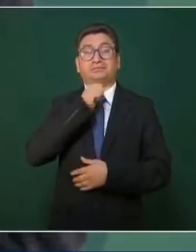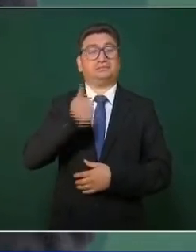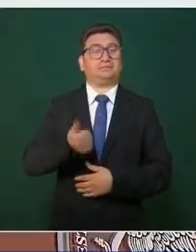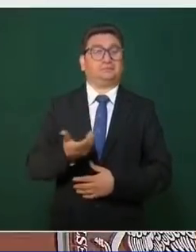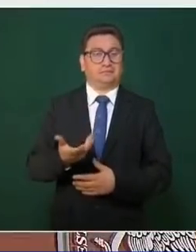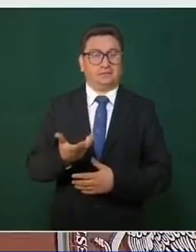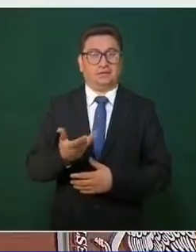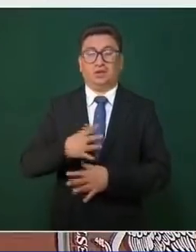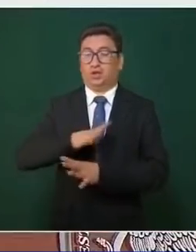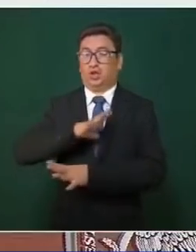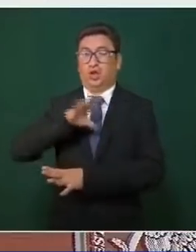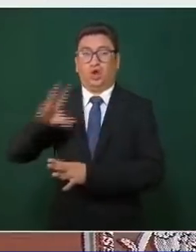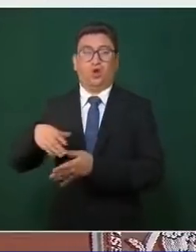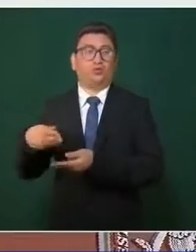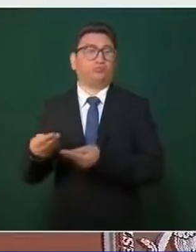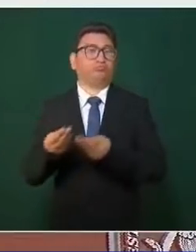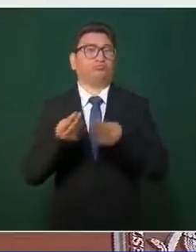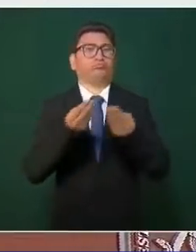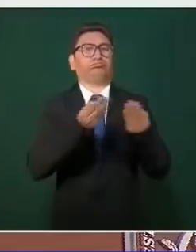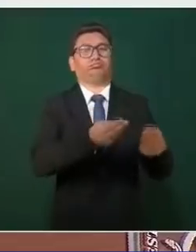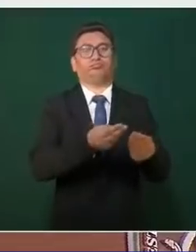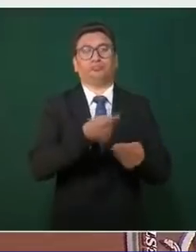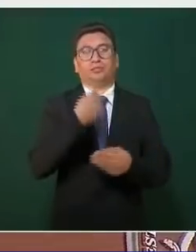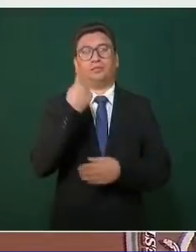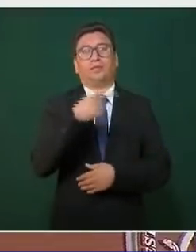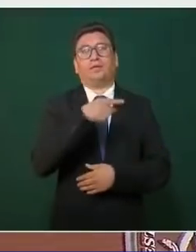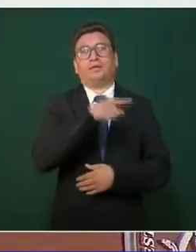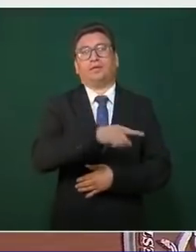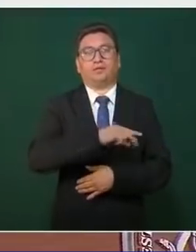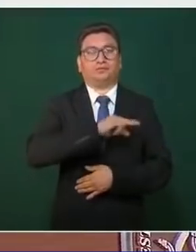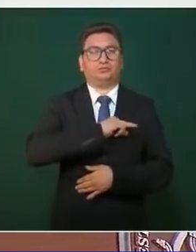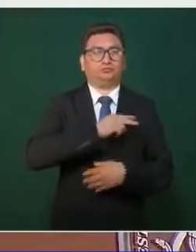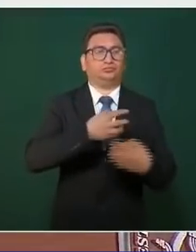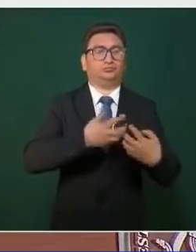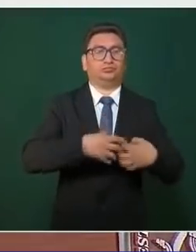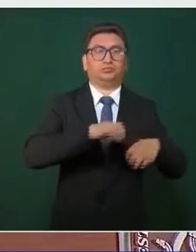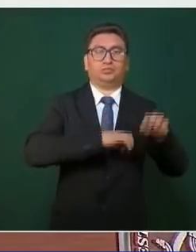y que todo quedara en manos del mercado.